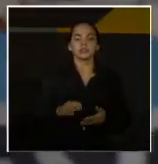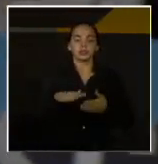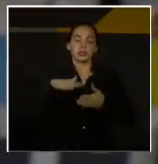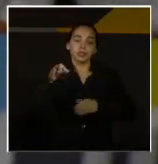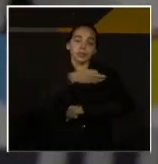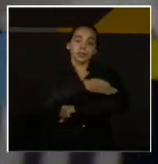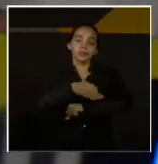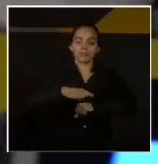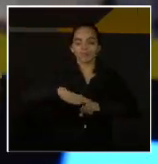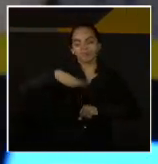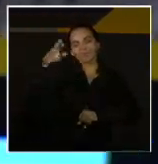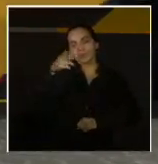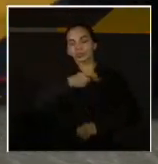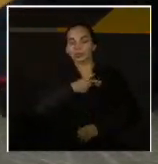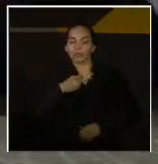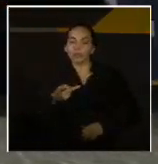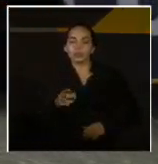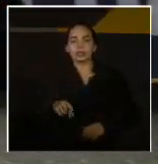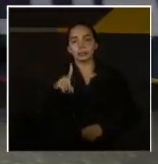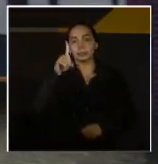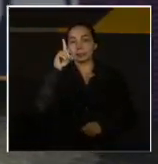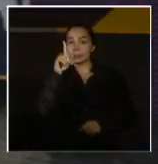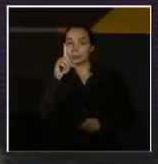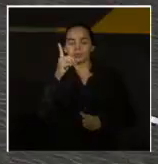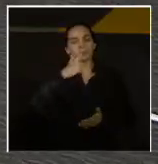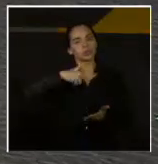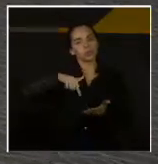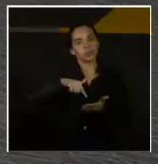de Yucatán fueron el primer lugar